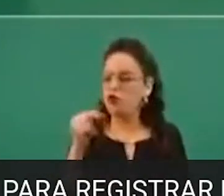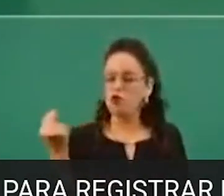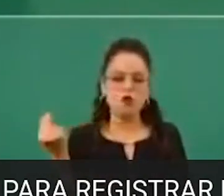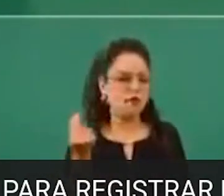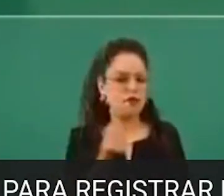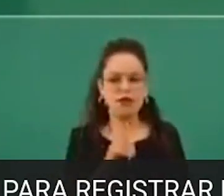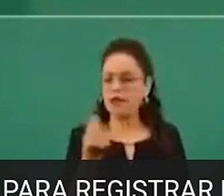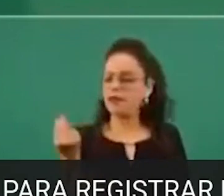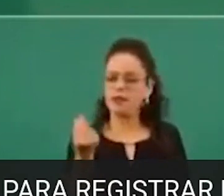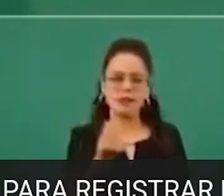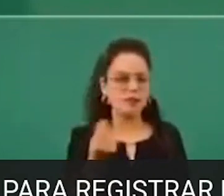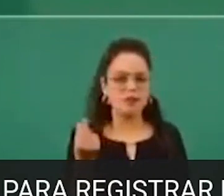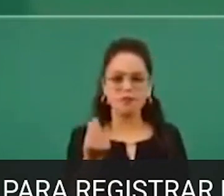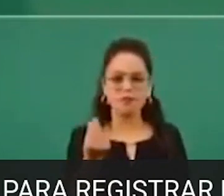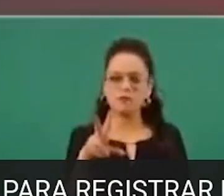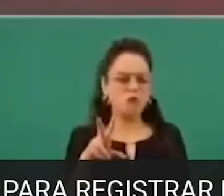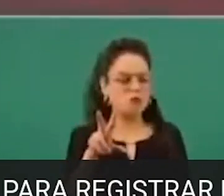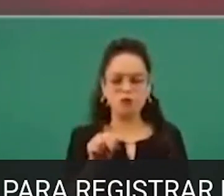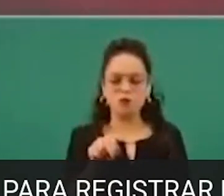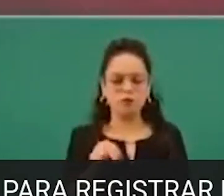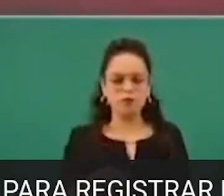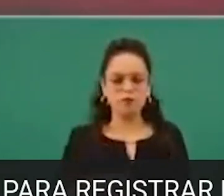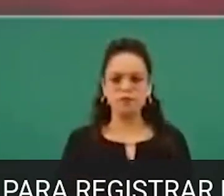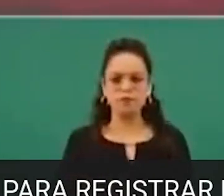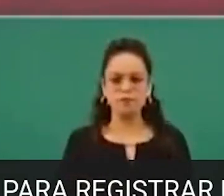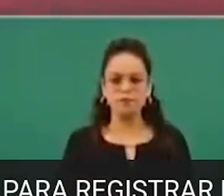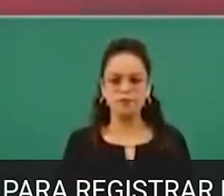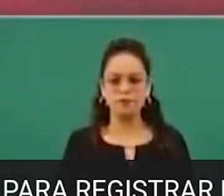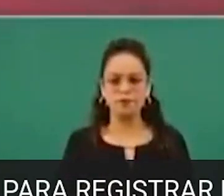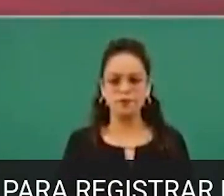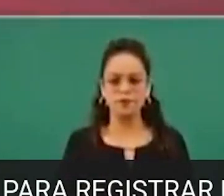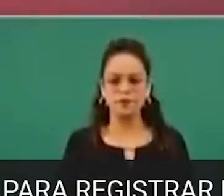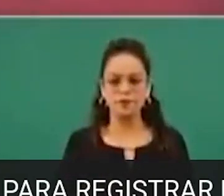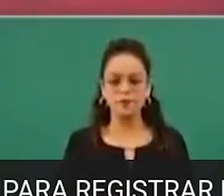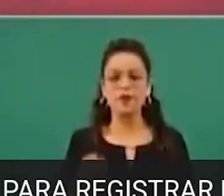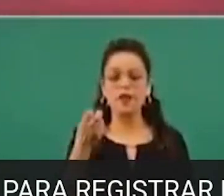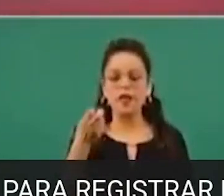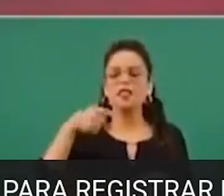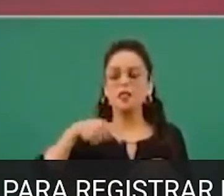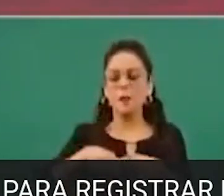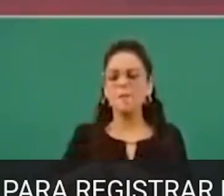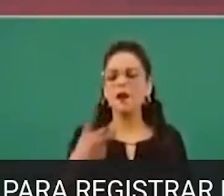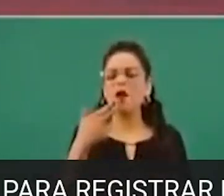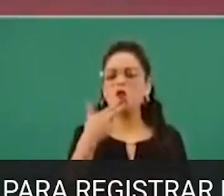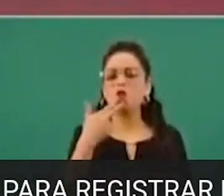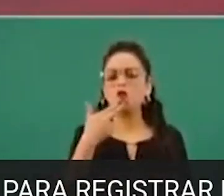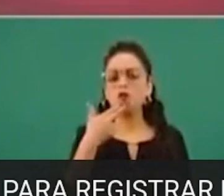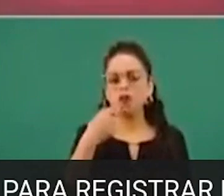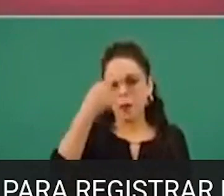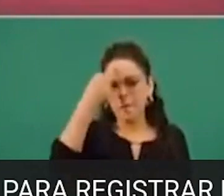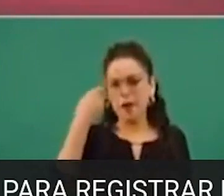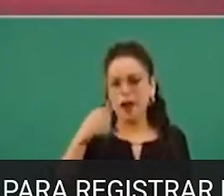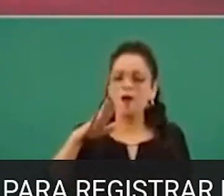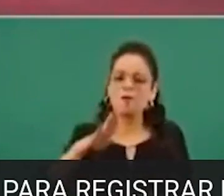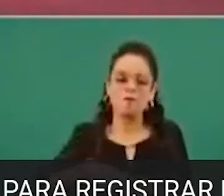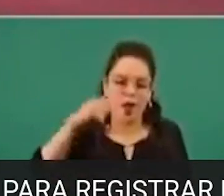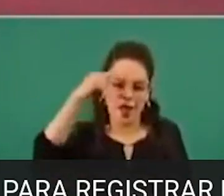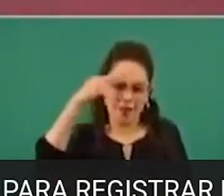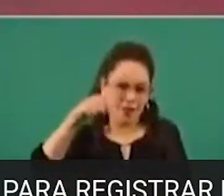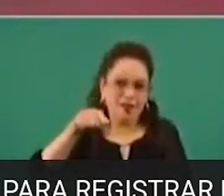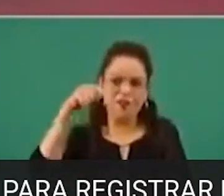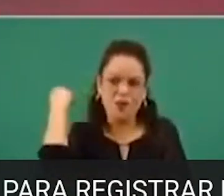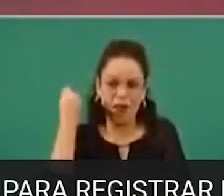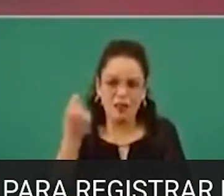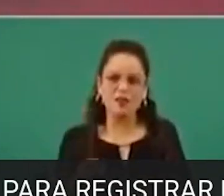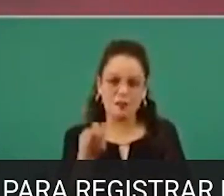es necesario. Es un elemento que operativamente se empezó a utilizar por facilidad, pero no